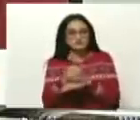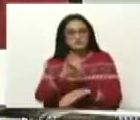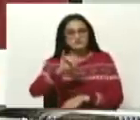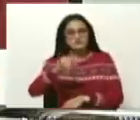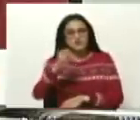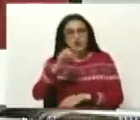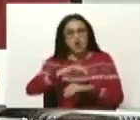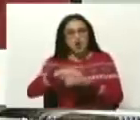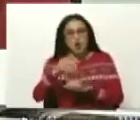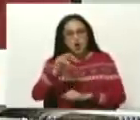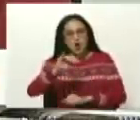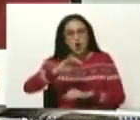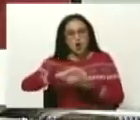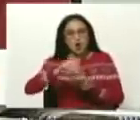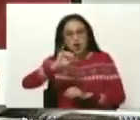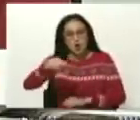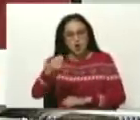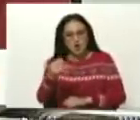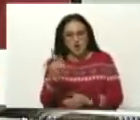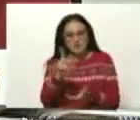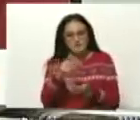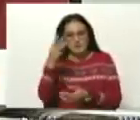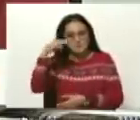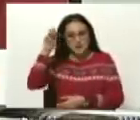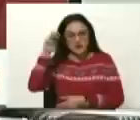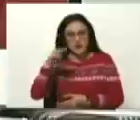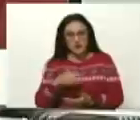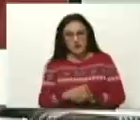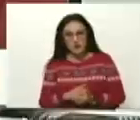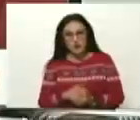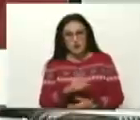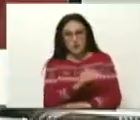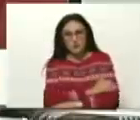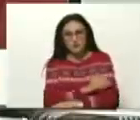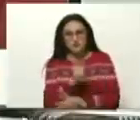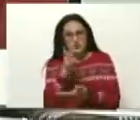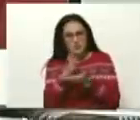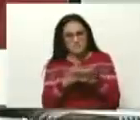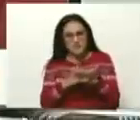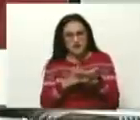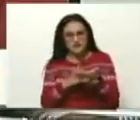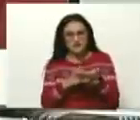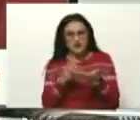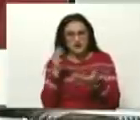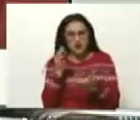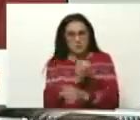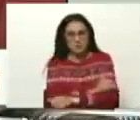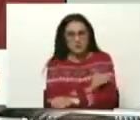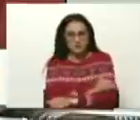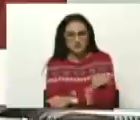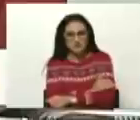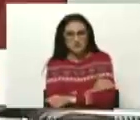allá a México. La oposición, parte de la oposición venezolana,